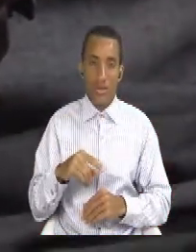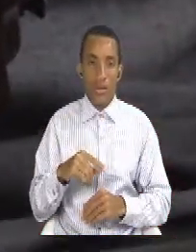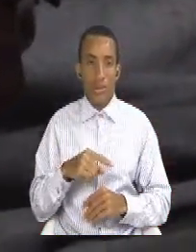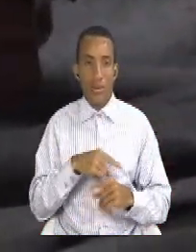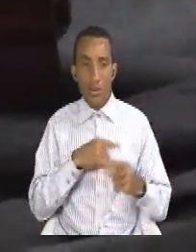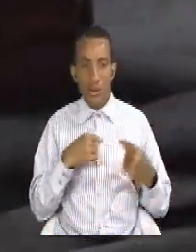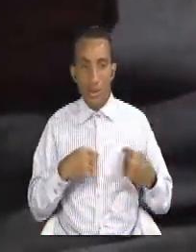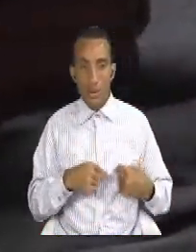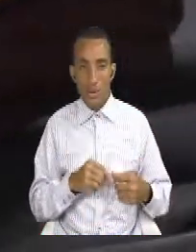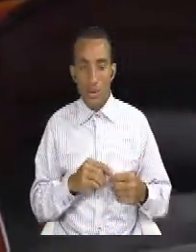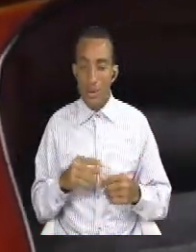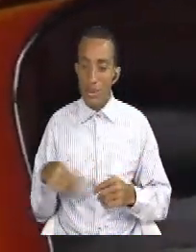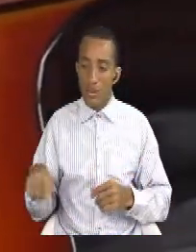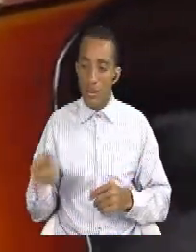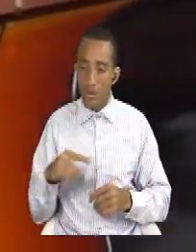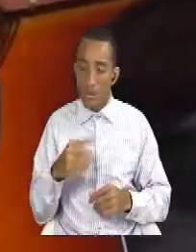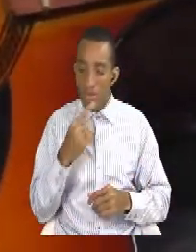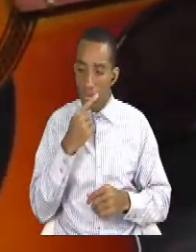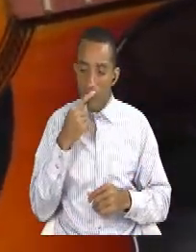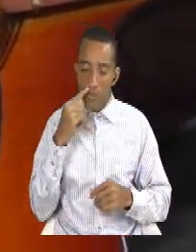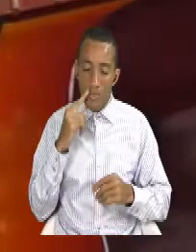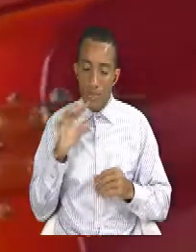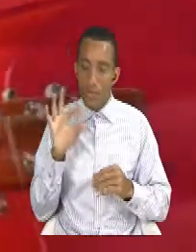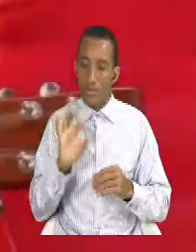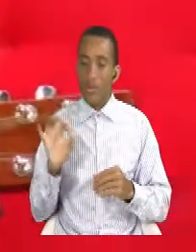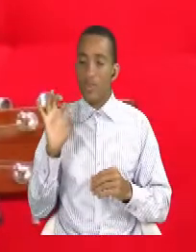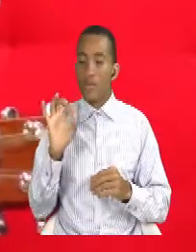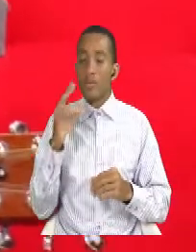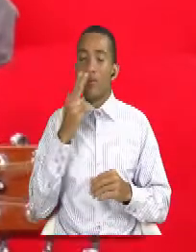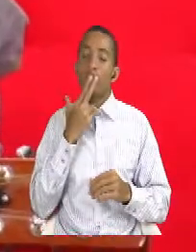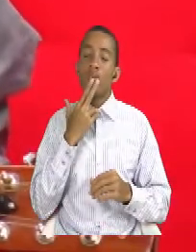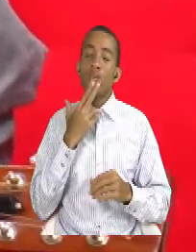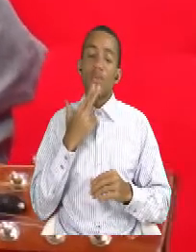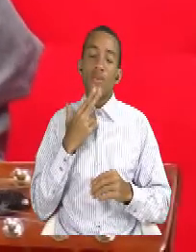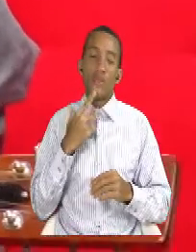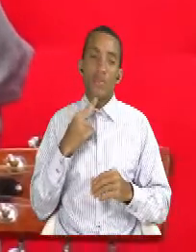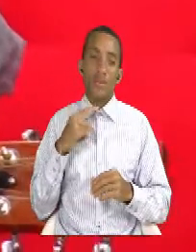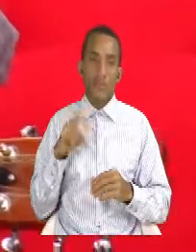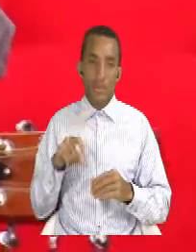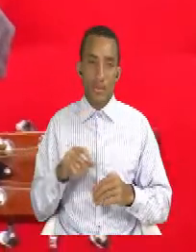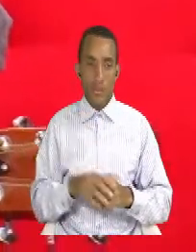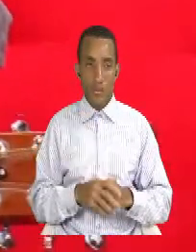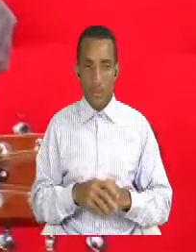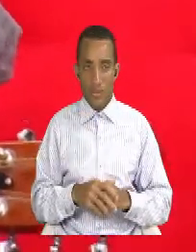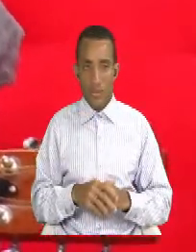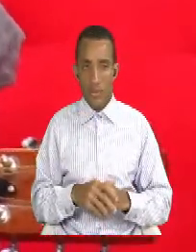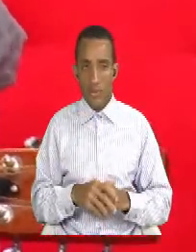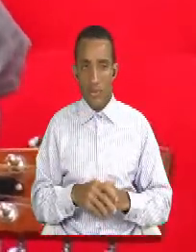corazón y tus labios de miel al necesitar.